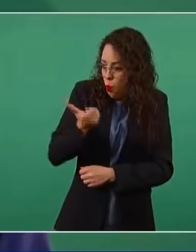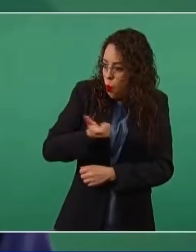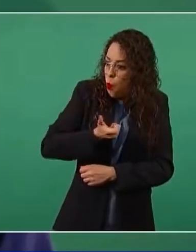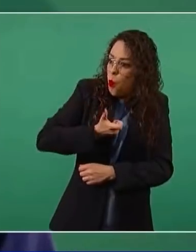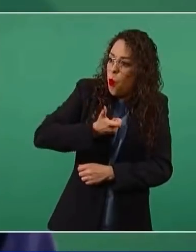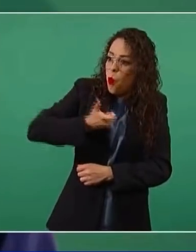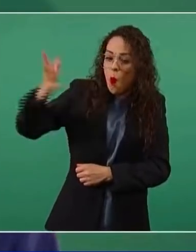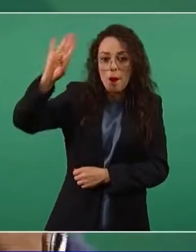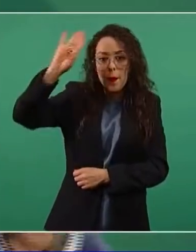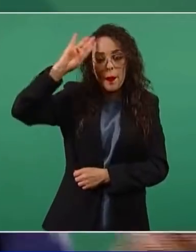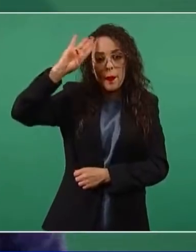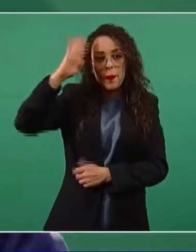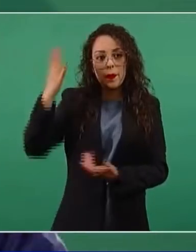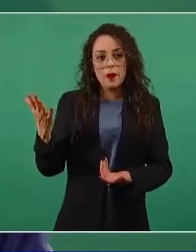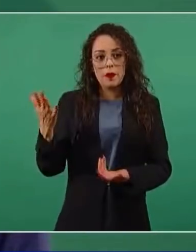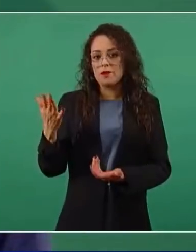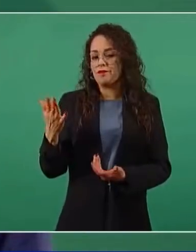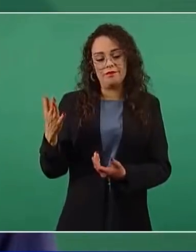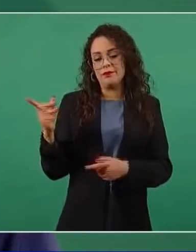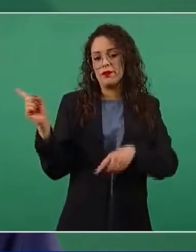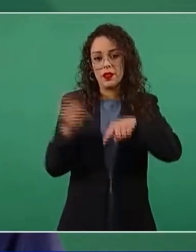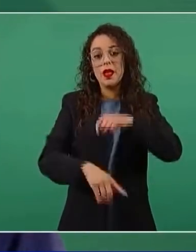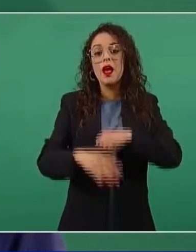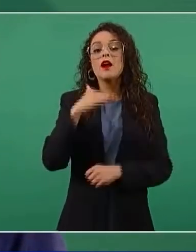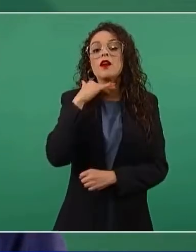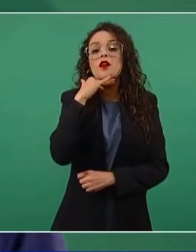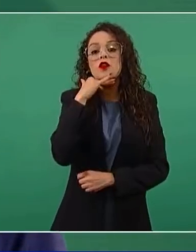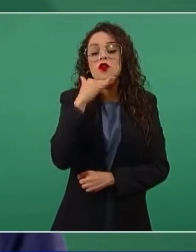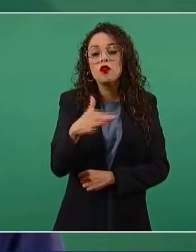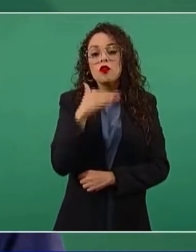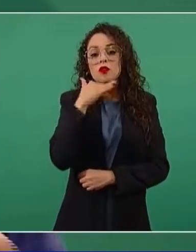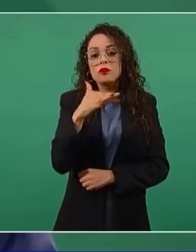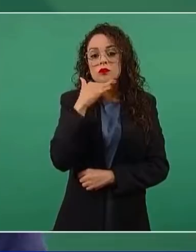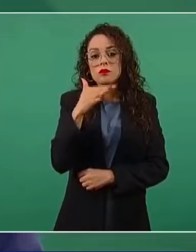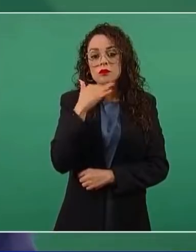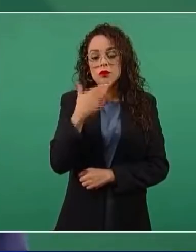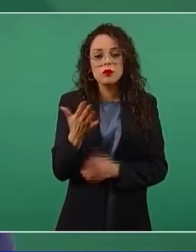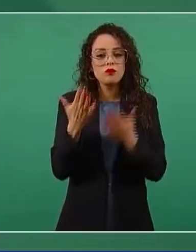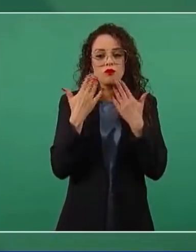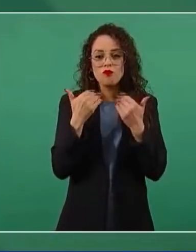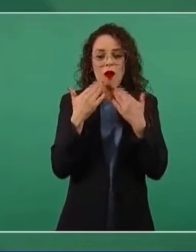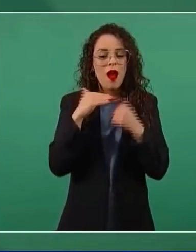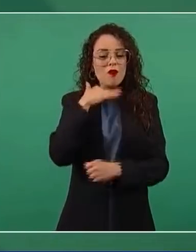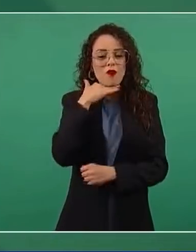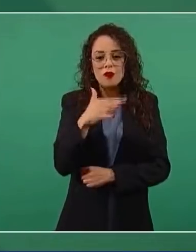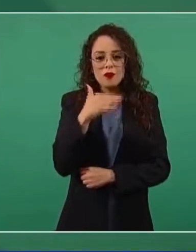elevadísimos, que no haya corrupción, pues. Pero si podemos